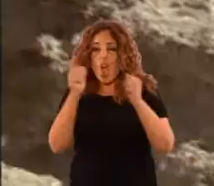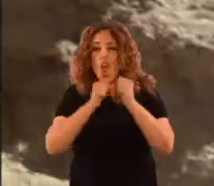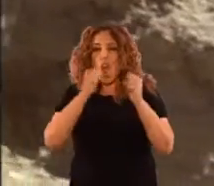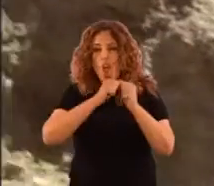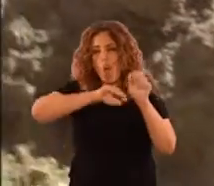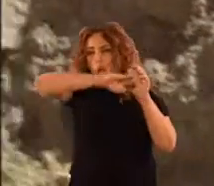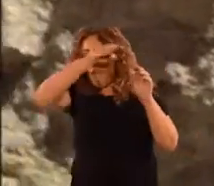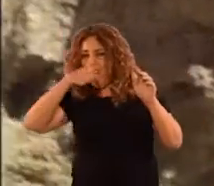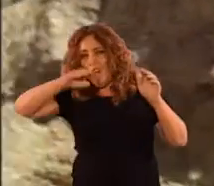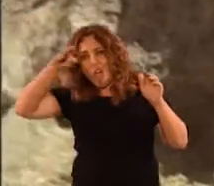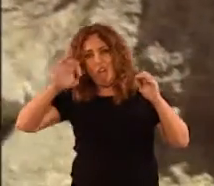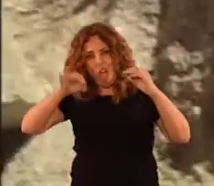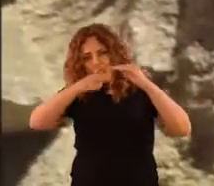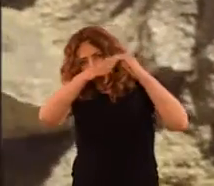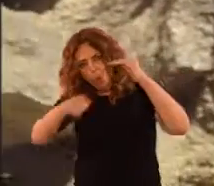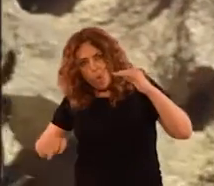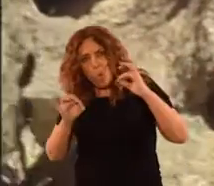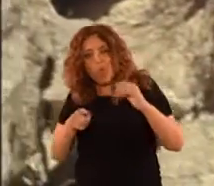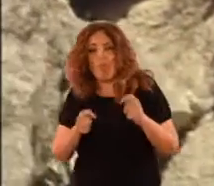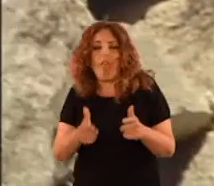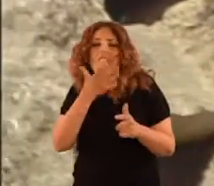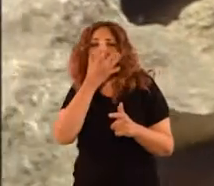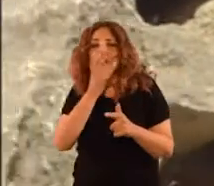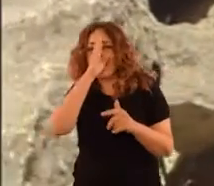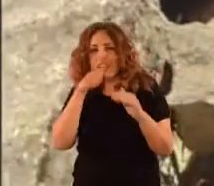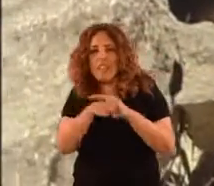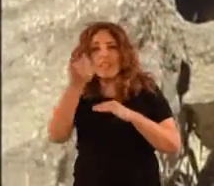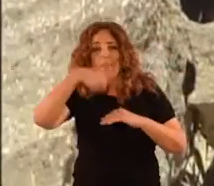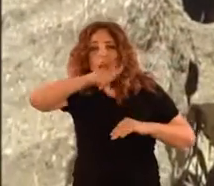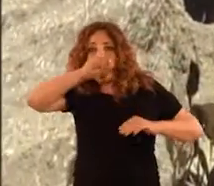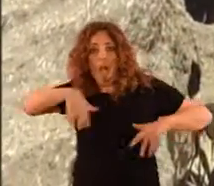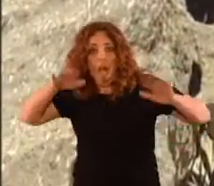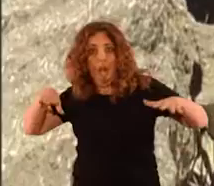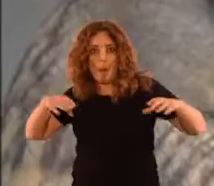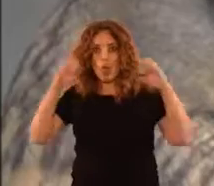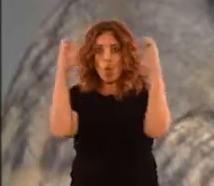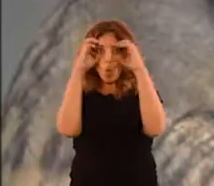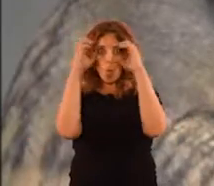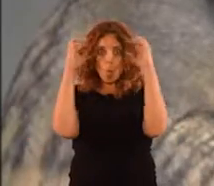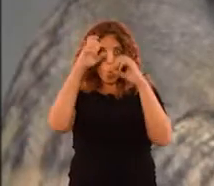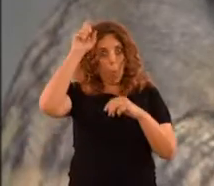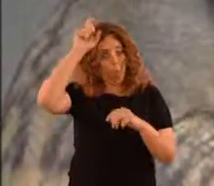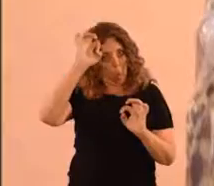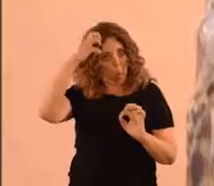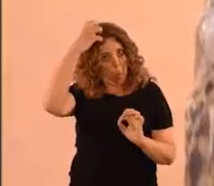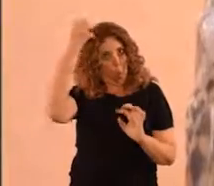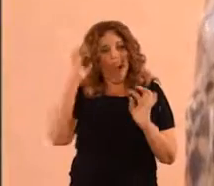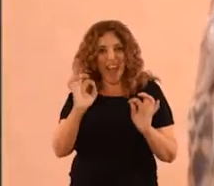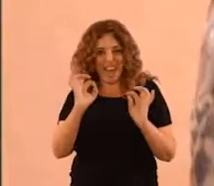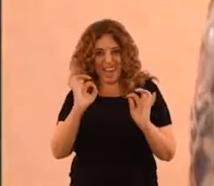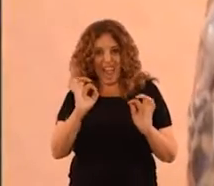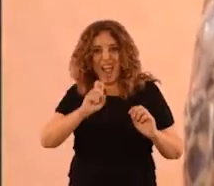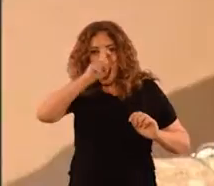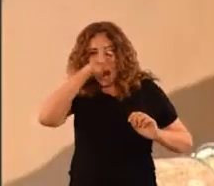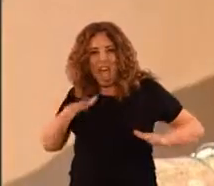Los cantiles rocosos y los taludes son ambientes que ofrecen refugio ideal a aves rapaces como el búho real, el